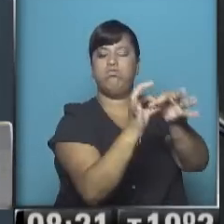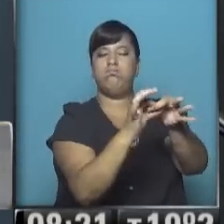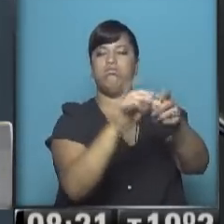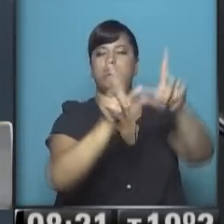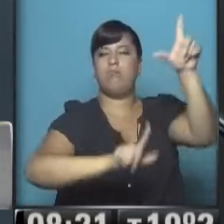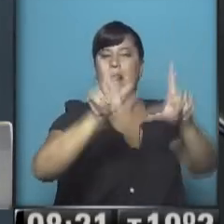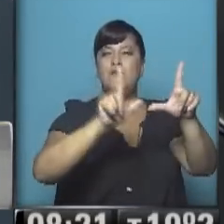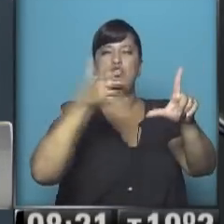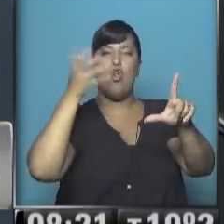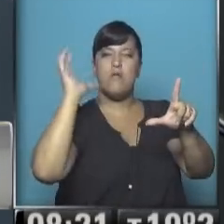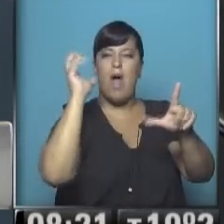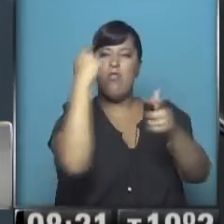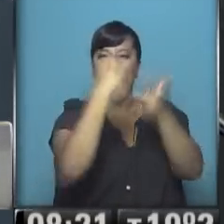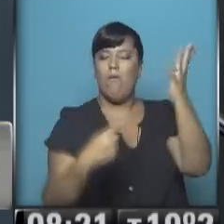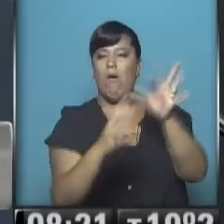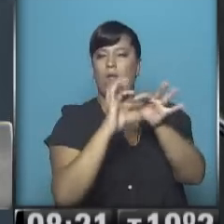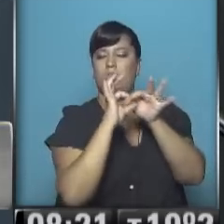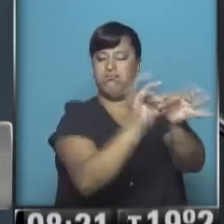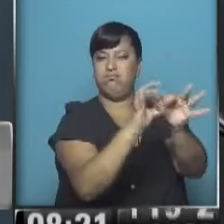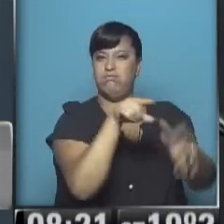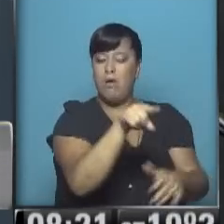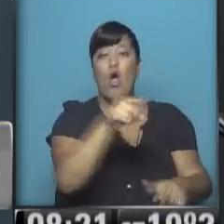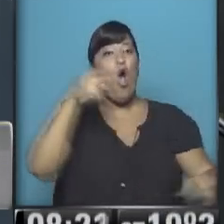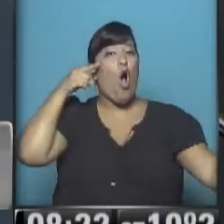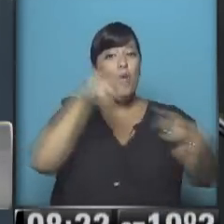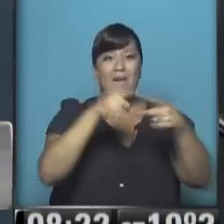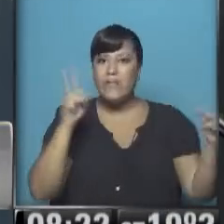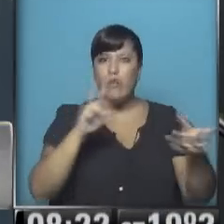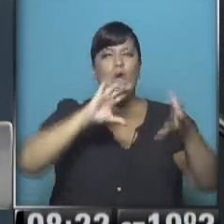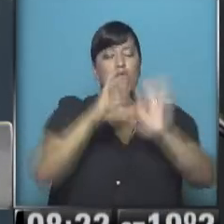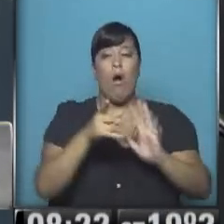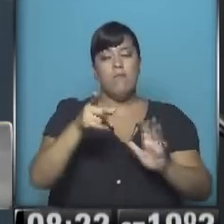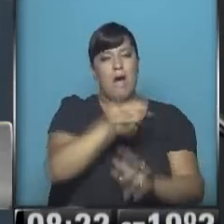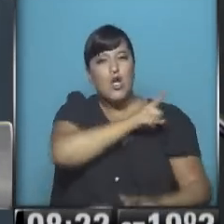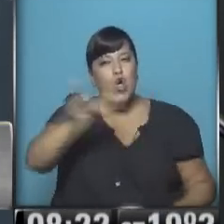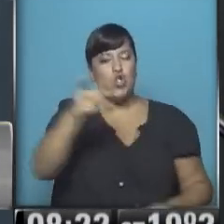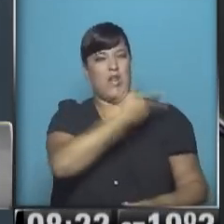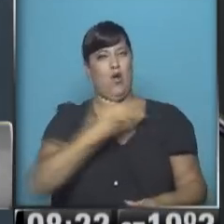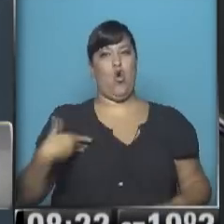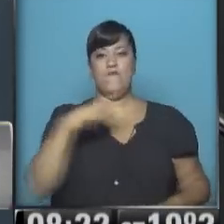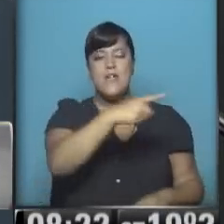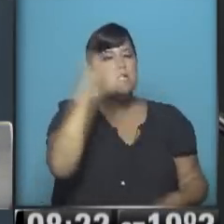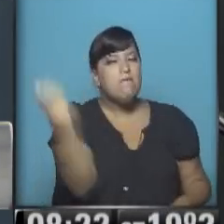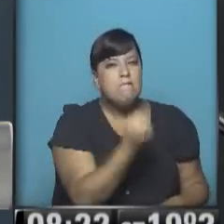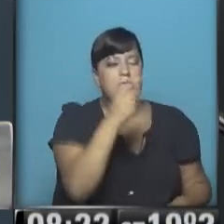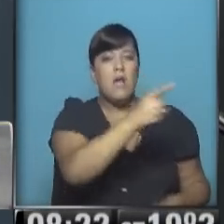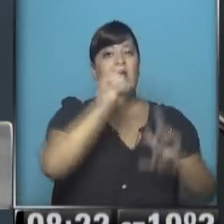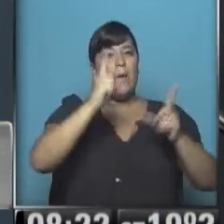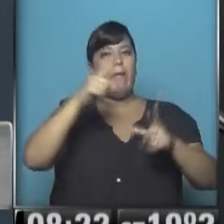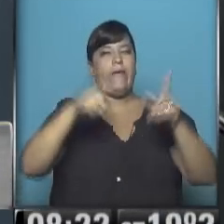corporativos económicos con el objeto no solamente de hostigar al gobierno sino de pretender su